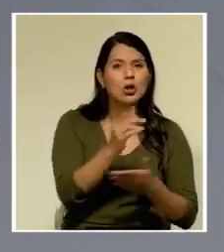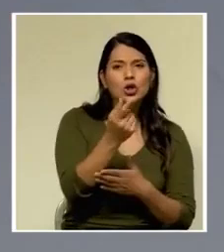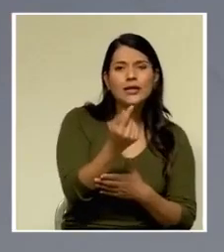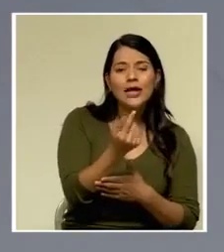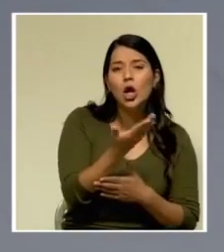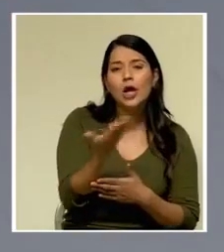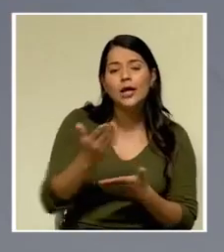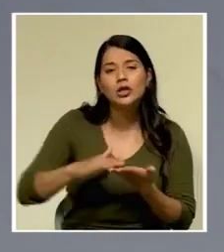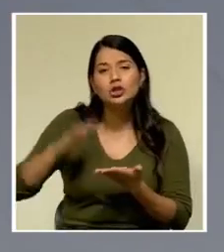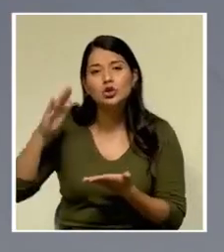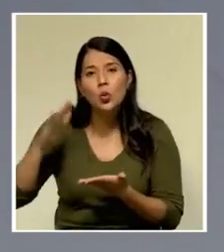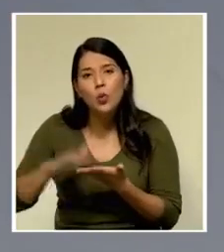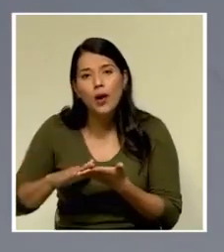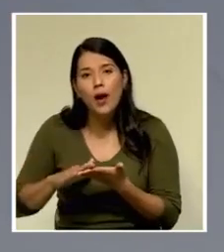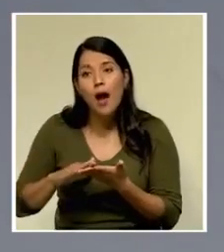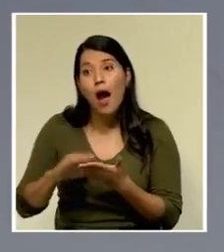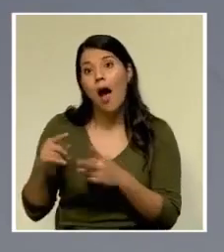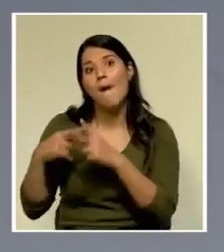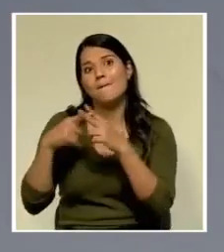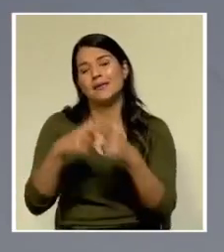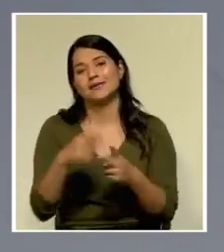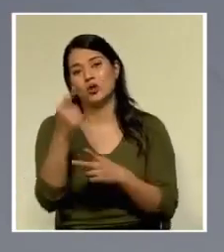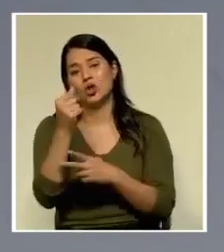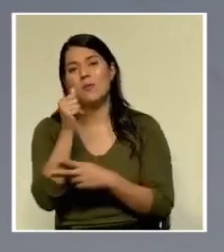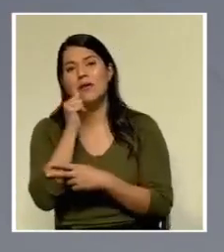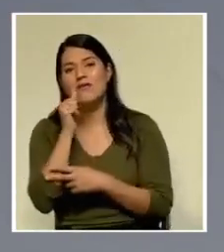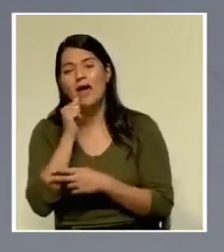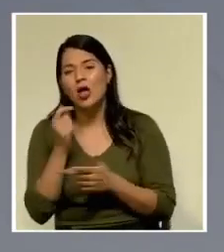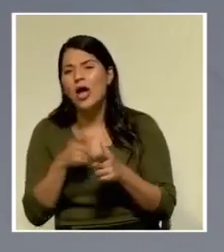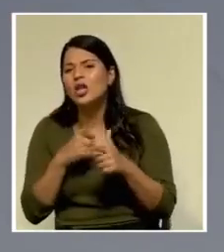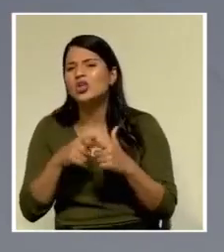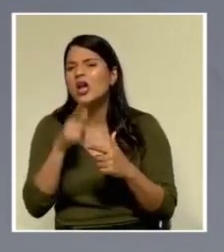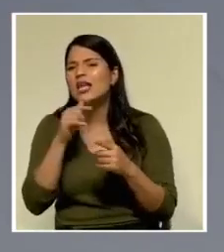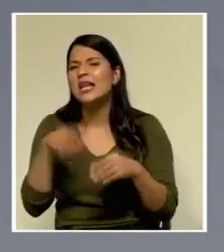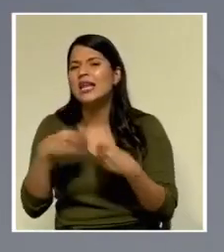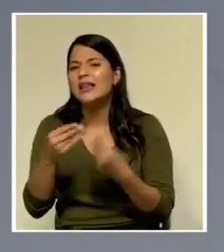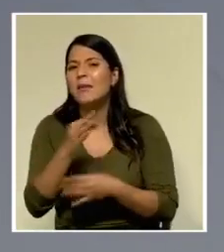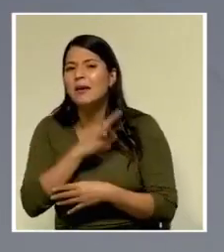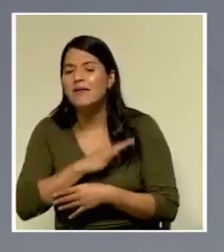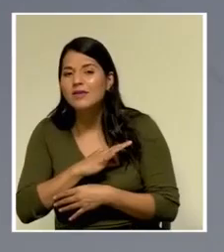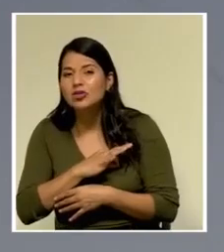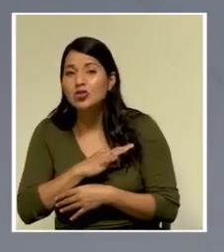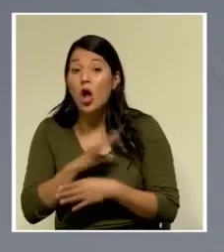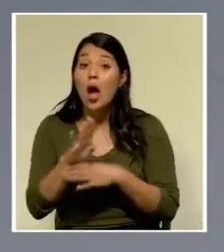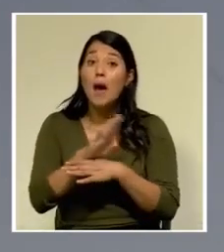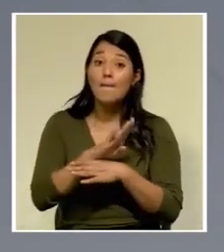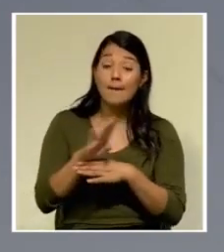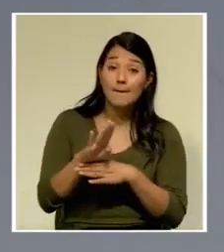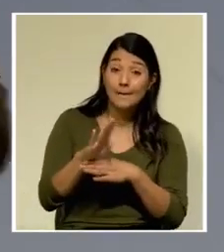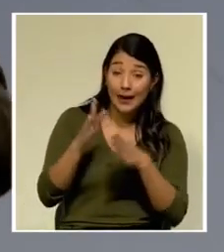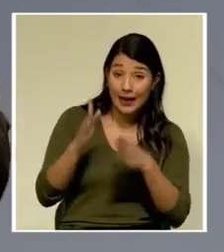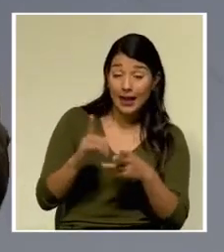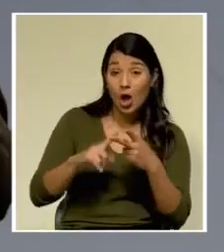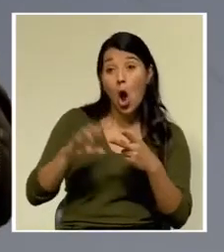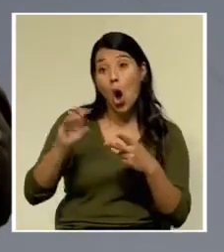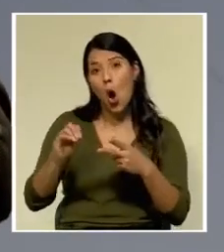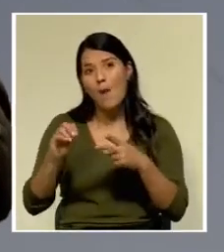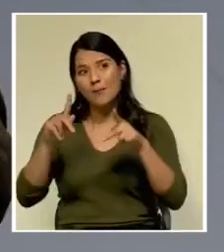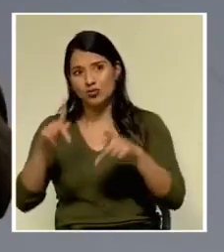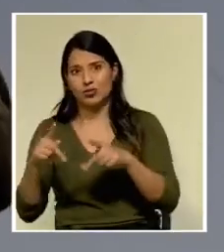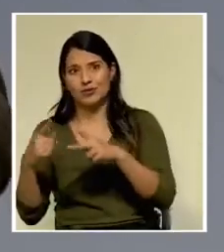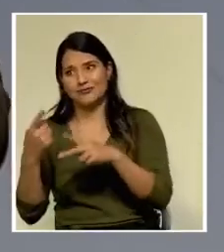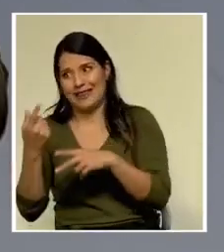El financiamiento privado. ¿Y a quién favorece el financiamiento privado? A los banqueros y a los financistas. Y hay que decirlo de esa manera.